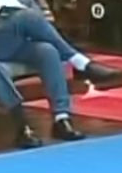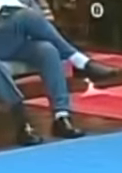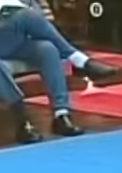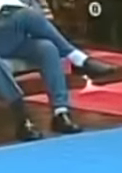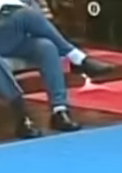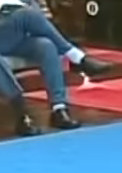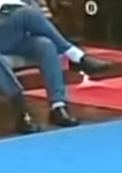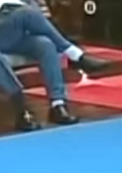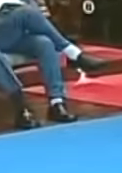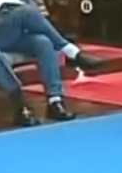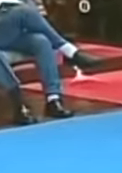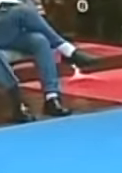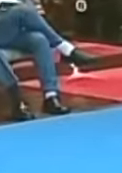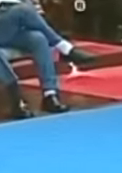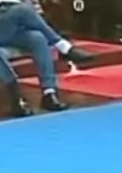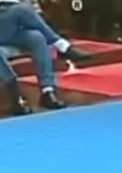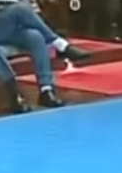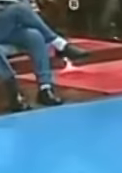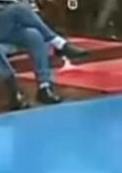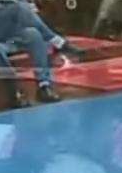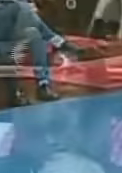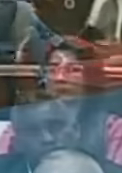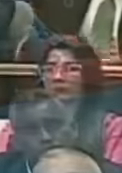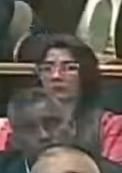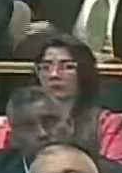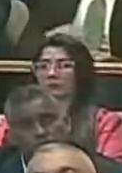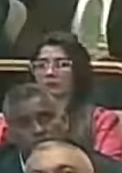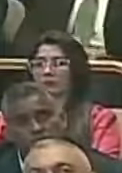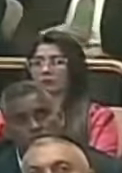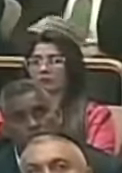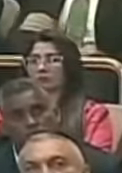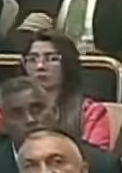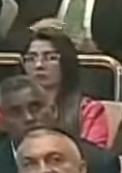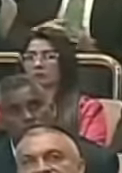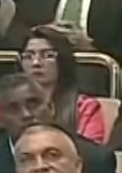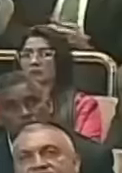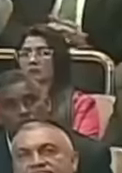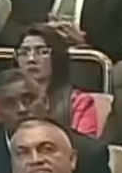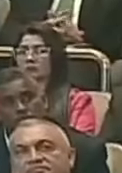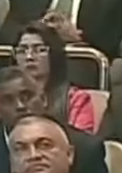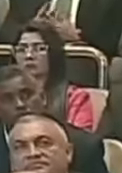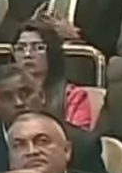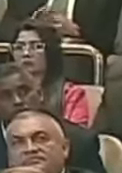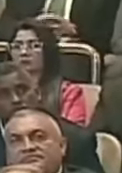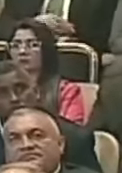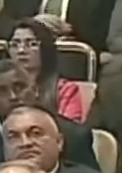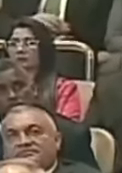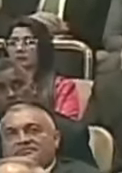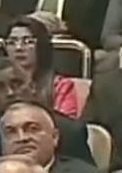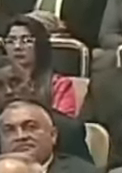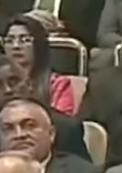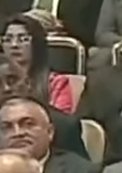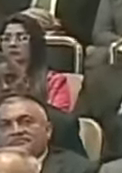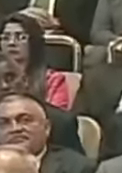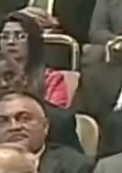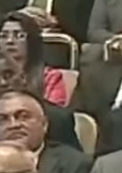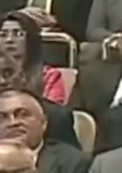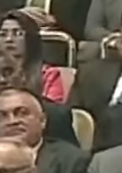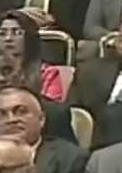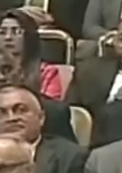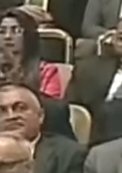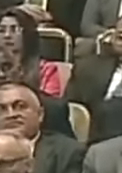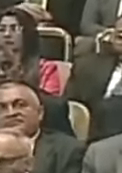y paralelo el avance de un pequeño ejército, la Revolución Libertadora la